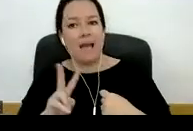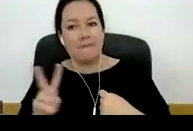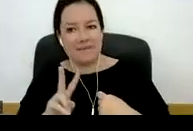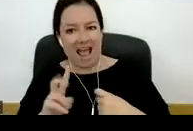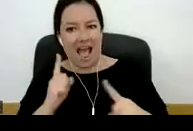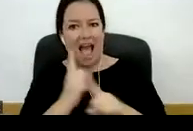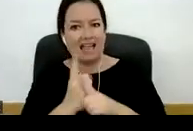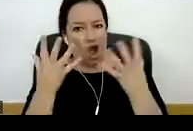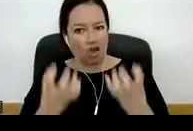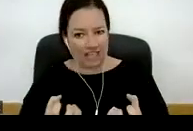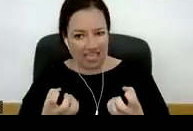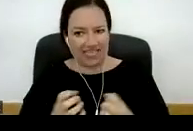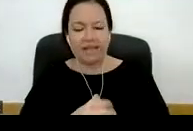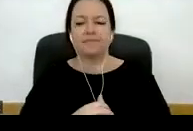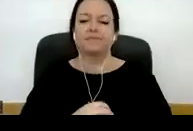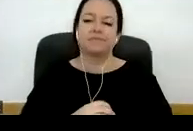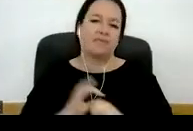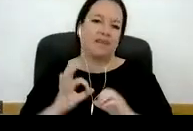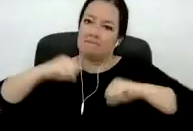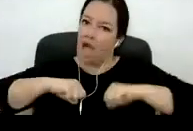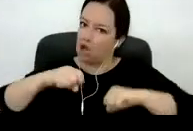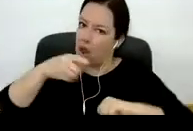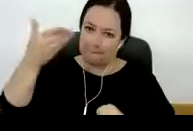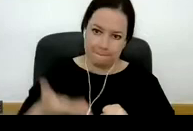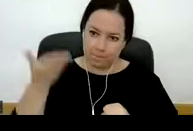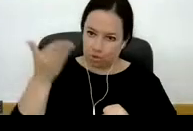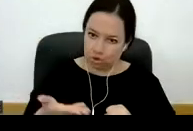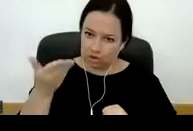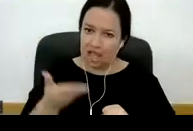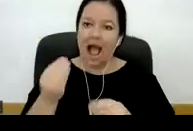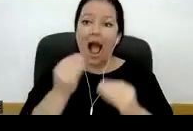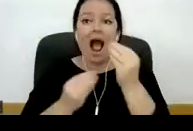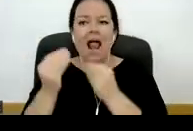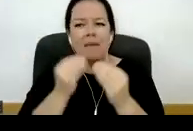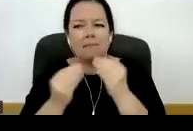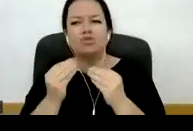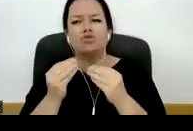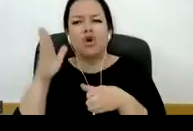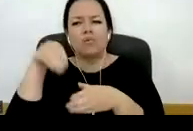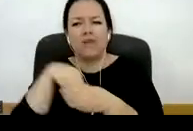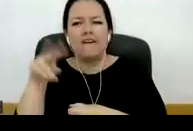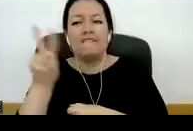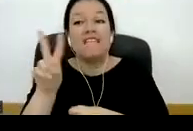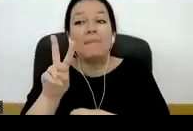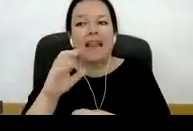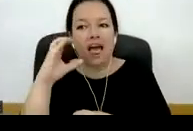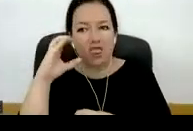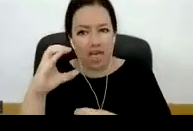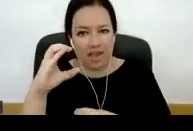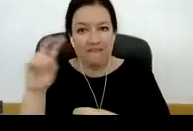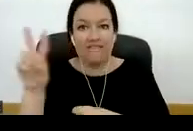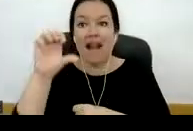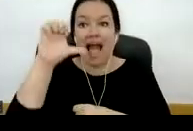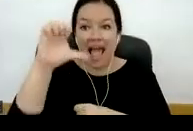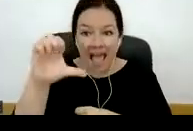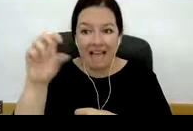en cualquier otra edad de la vida. Por lo tanto, es importante introducir alimentos, sobre todo con vitamina C, vitamina E y